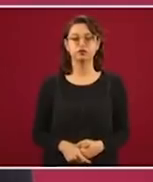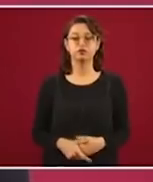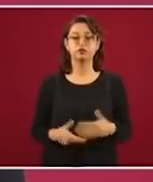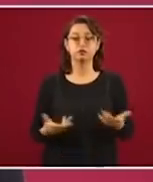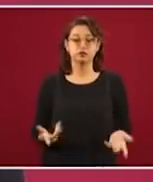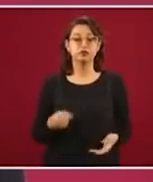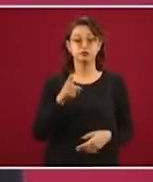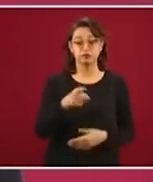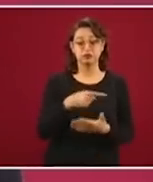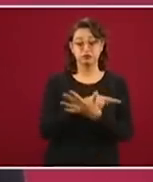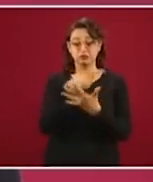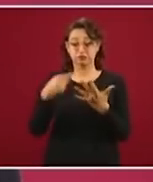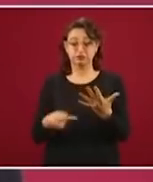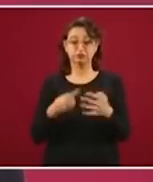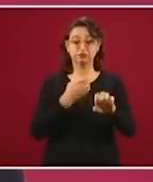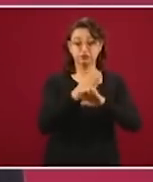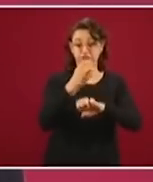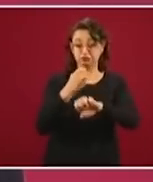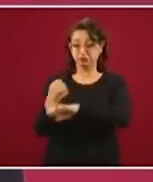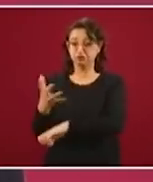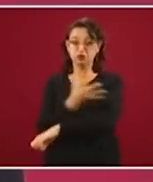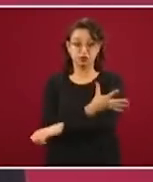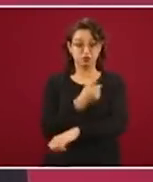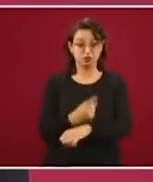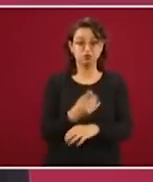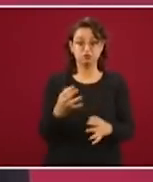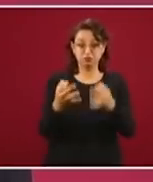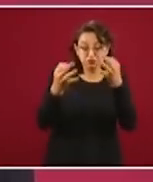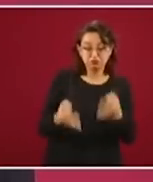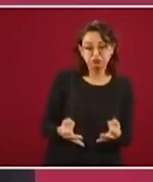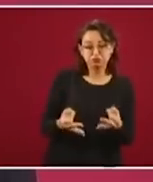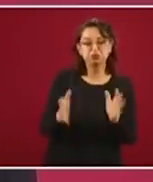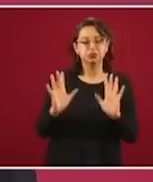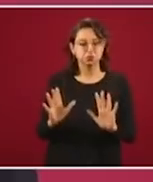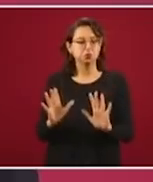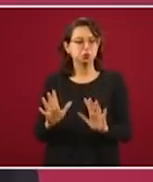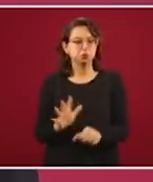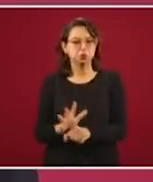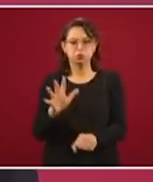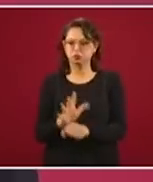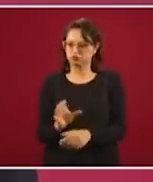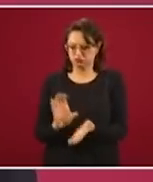procuran que no haya honestidad, alcanza. Porque no van a tener menos.